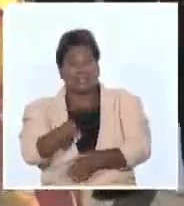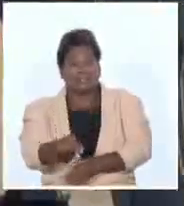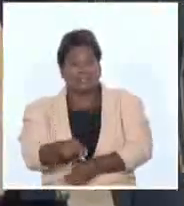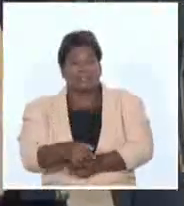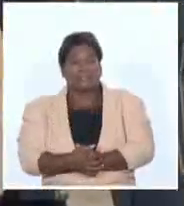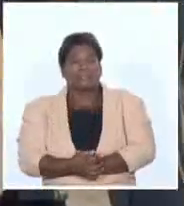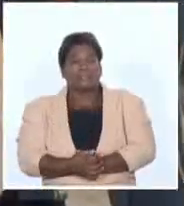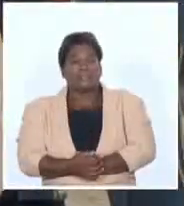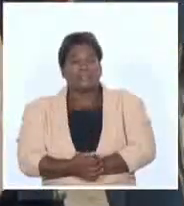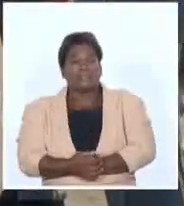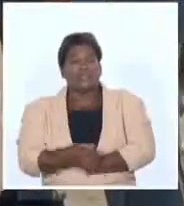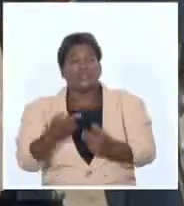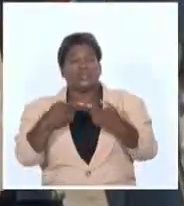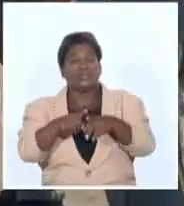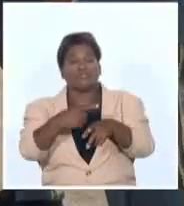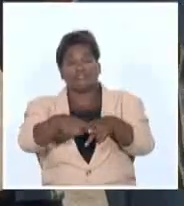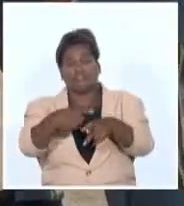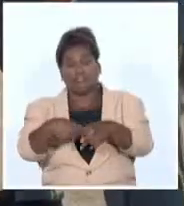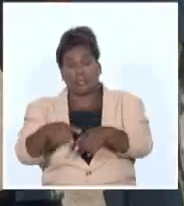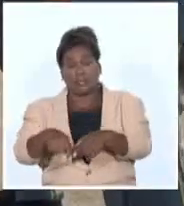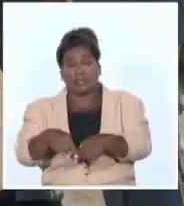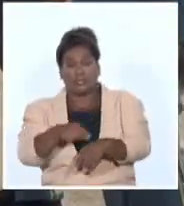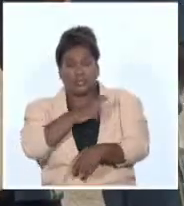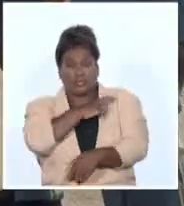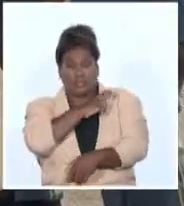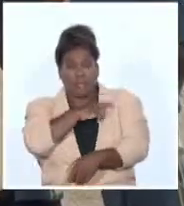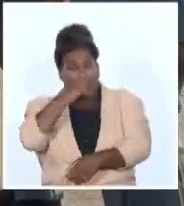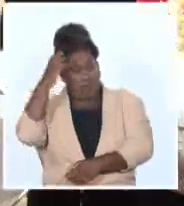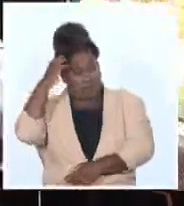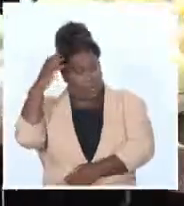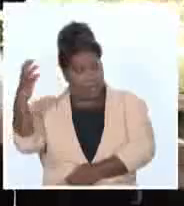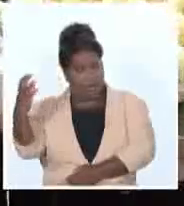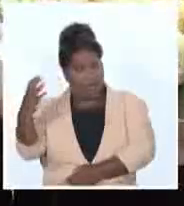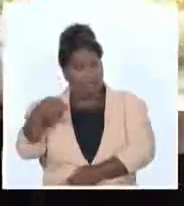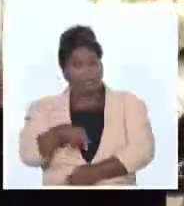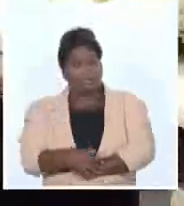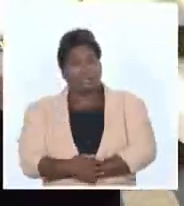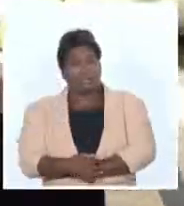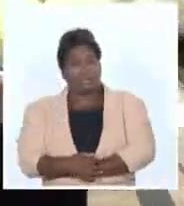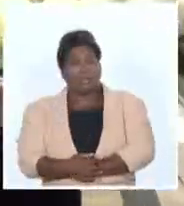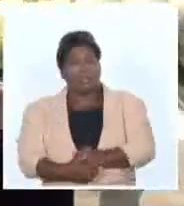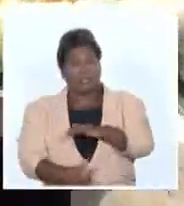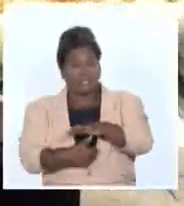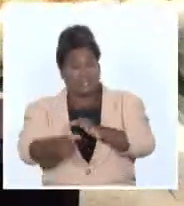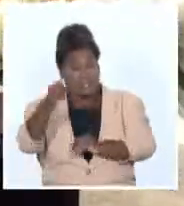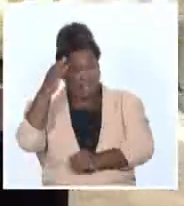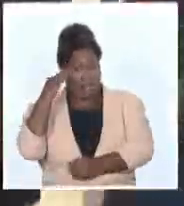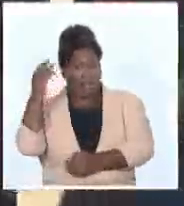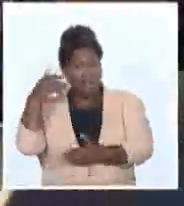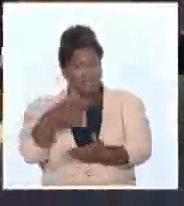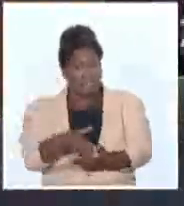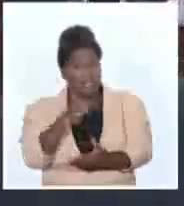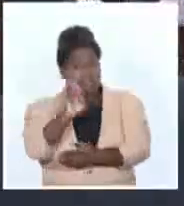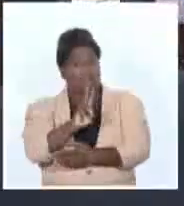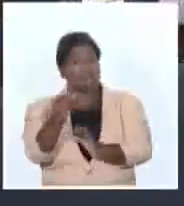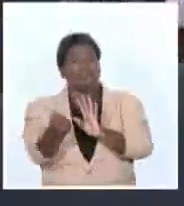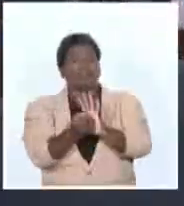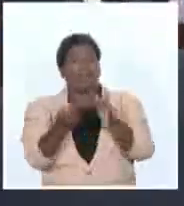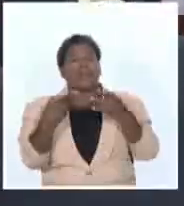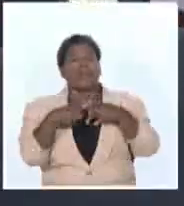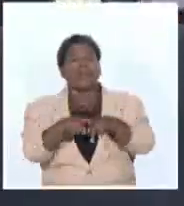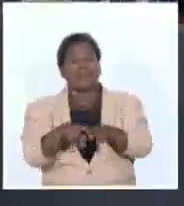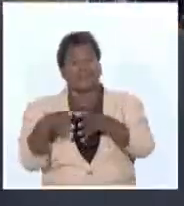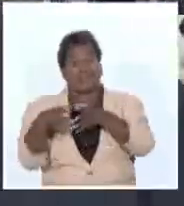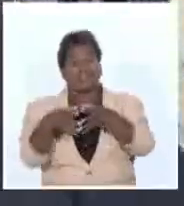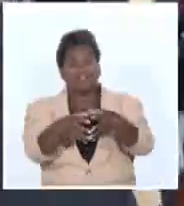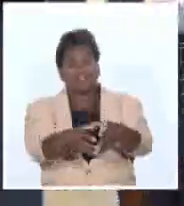Lobo, junto a otros integrantes del gobierno. El jefe de Estado cubano llega en visita oficial acompañado por una delegación